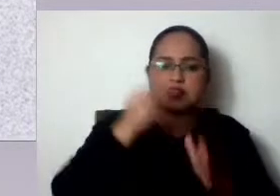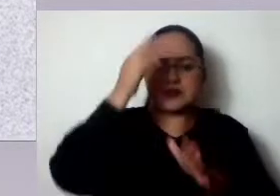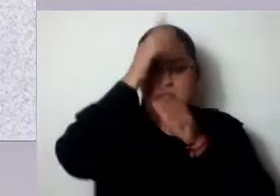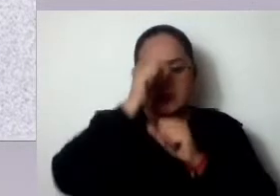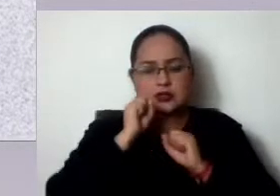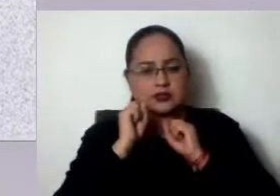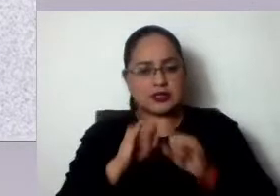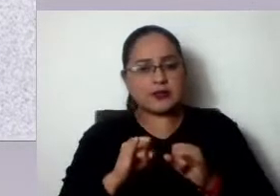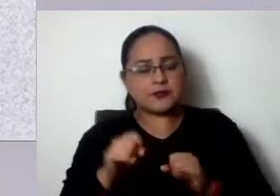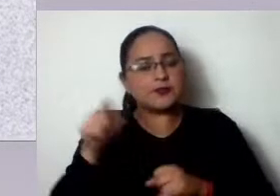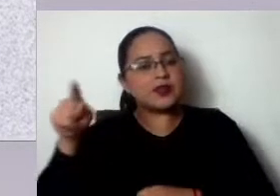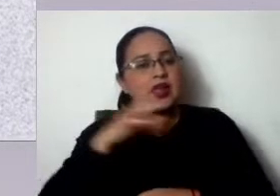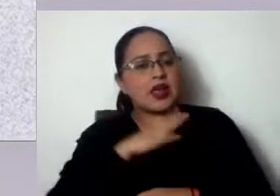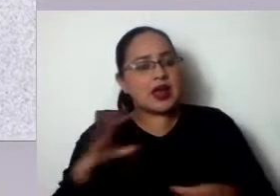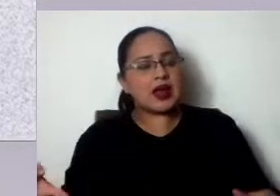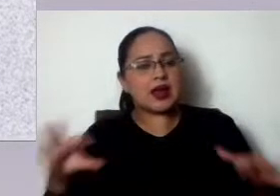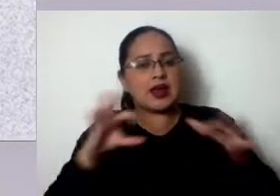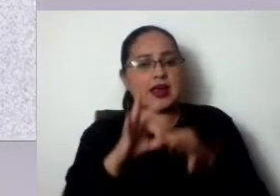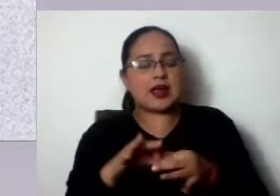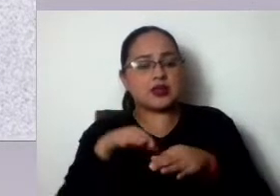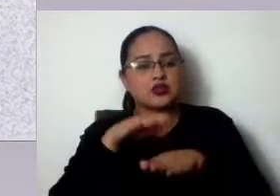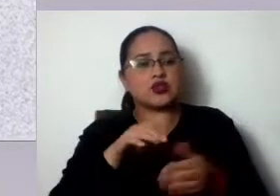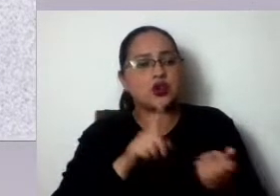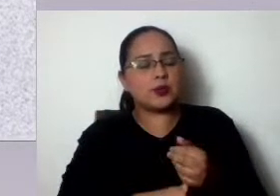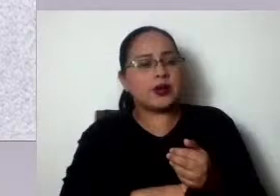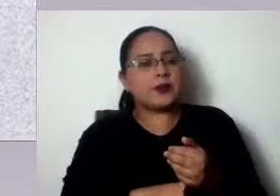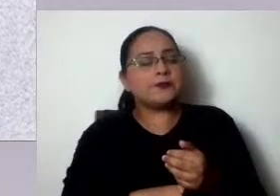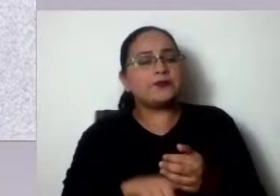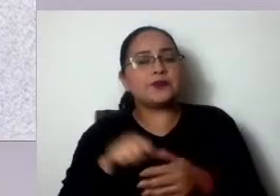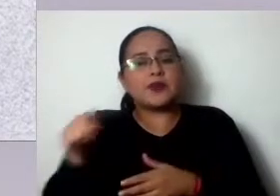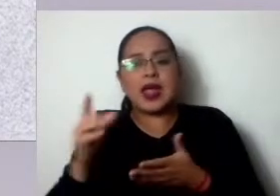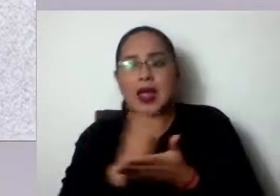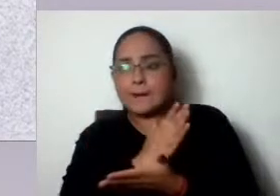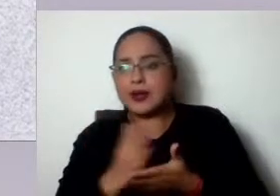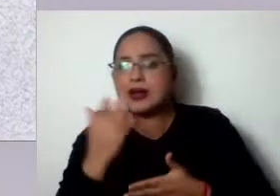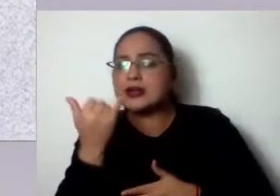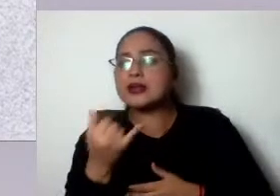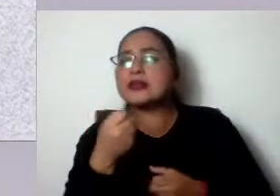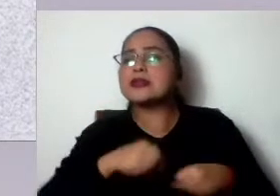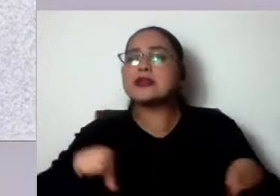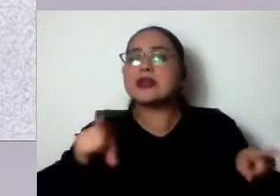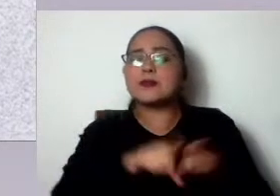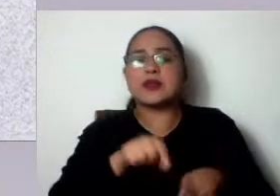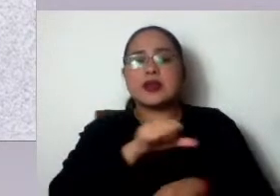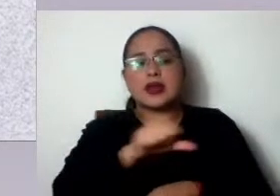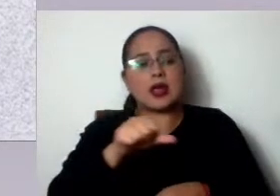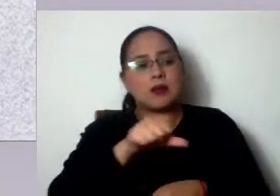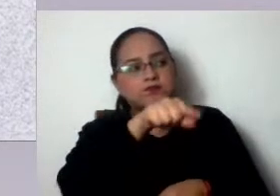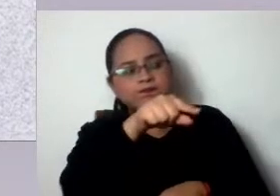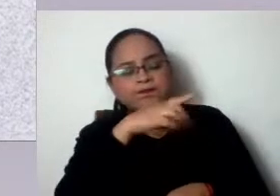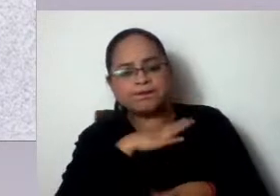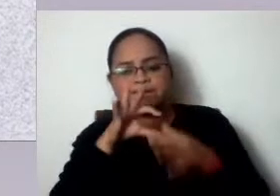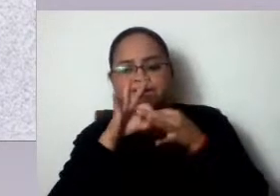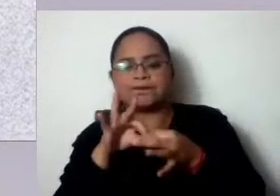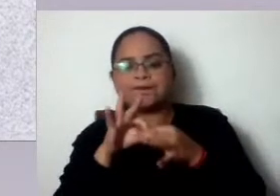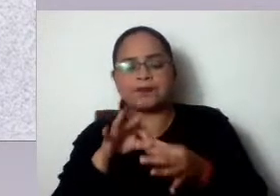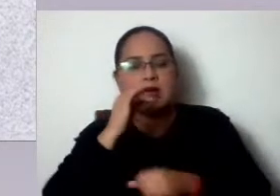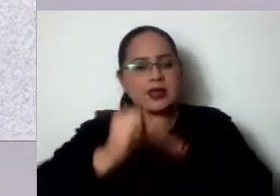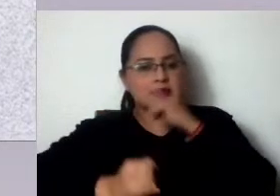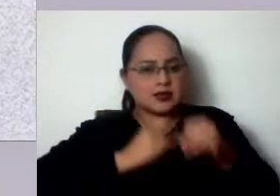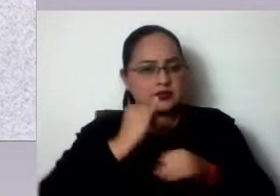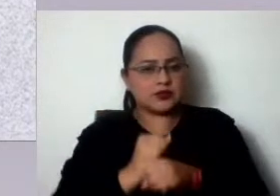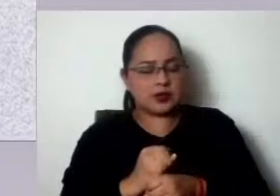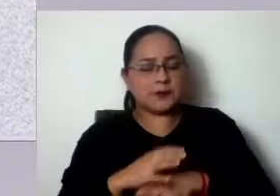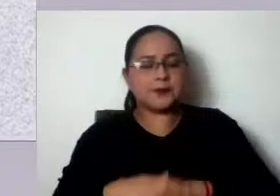comprometen a adoptar las medidas tanto por separado como mediante la asistencia y la cooperación internacionales